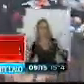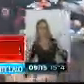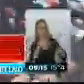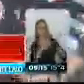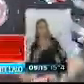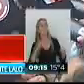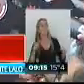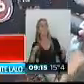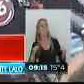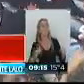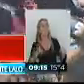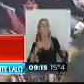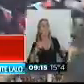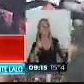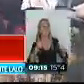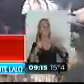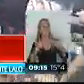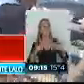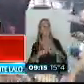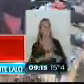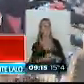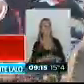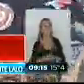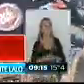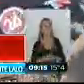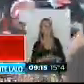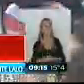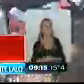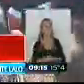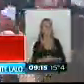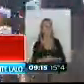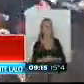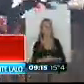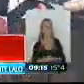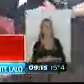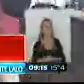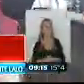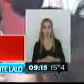Una caída, dos, un poco más de golpe a favor.